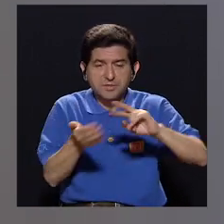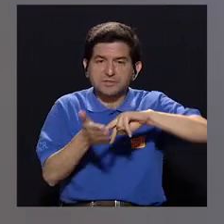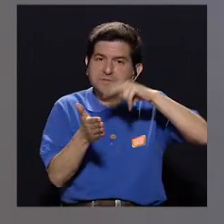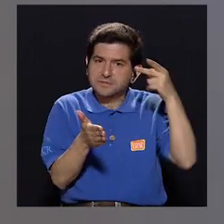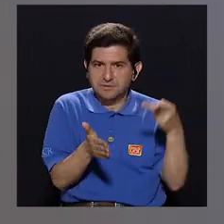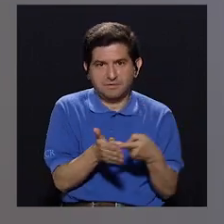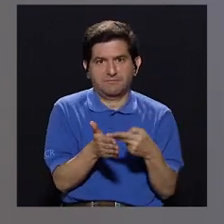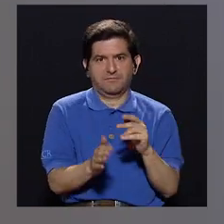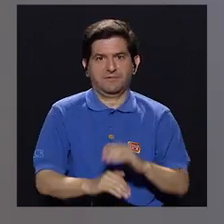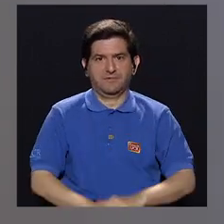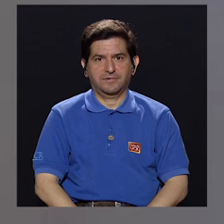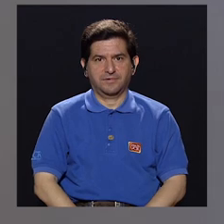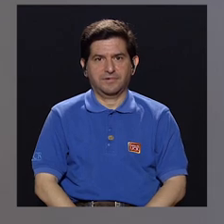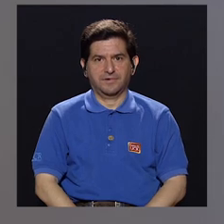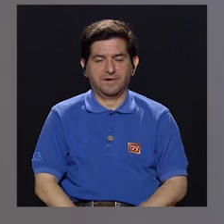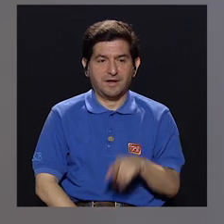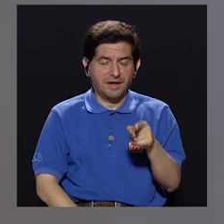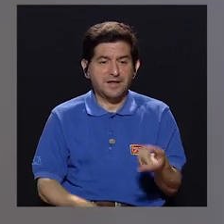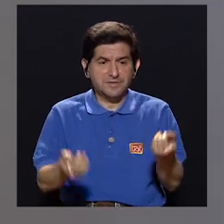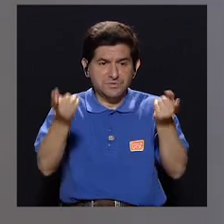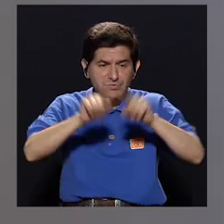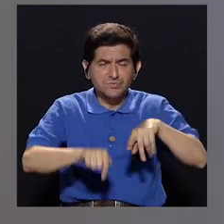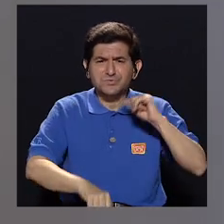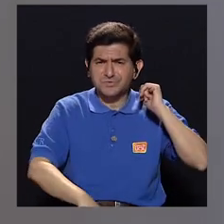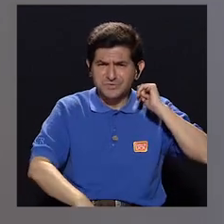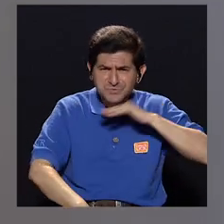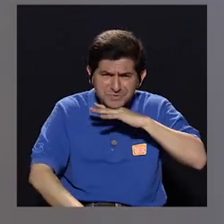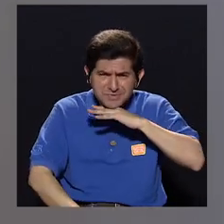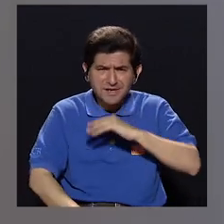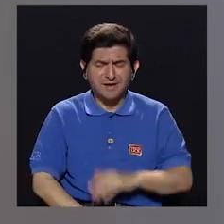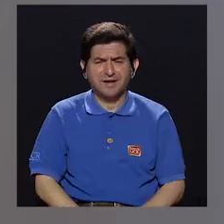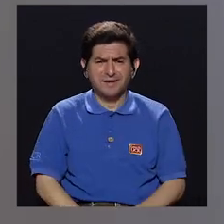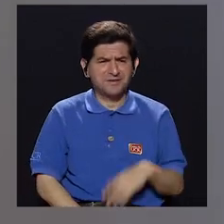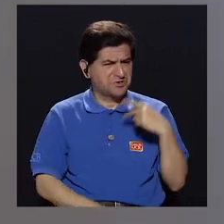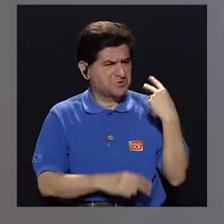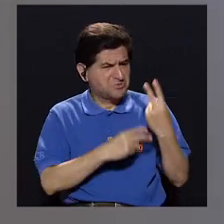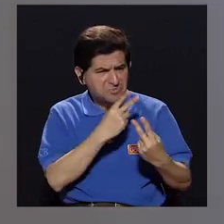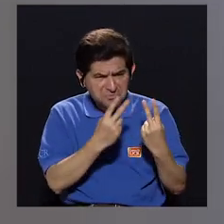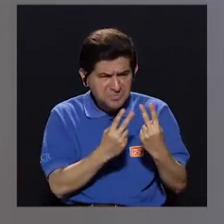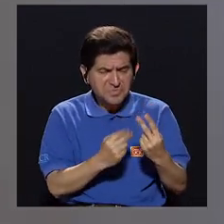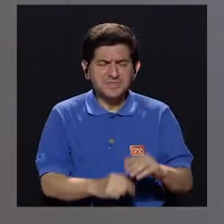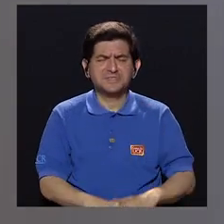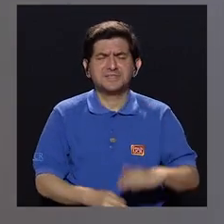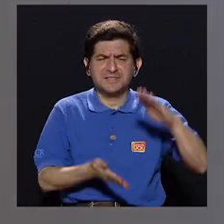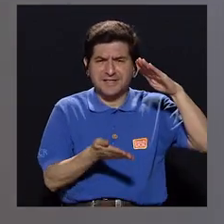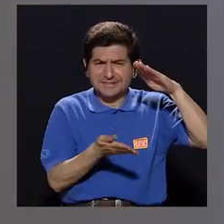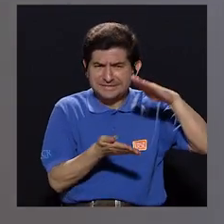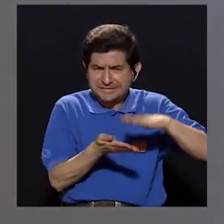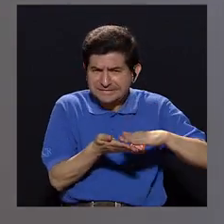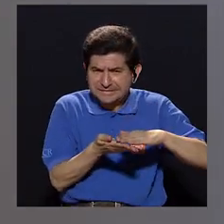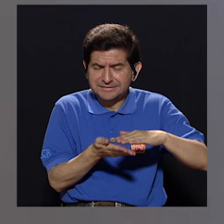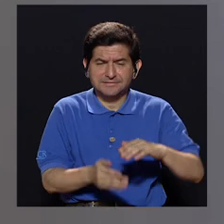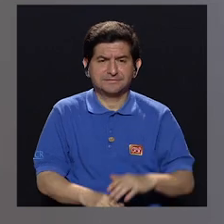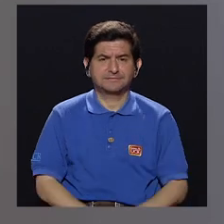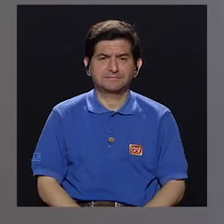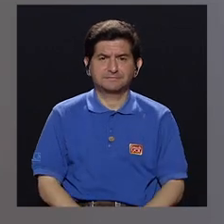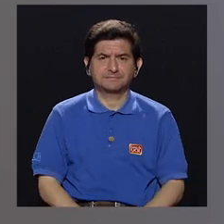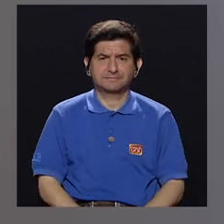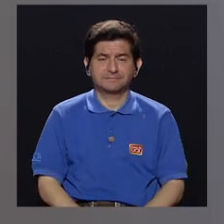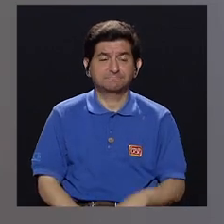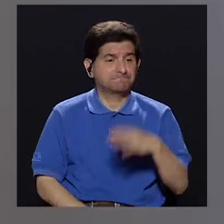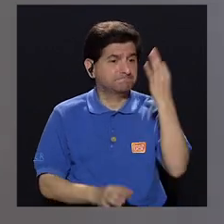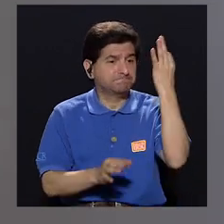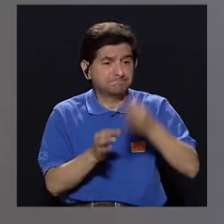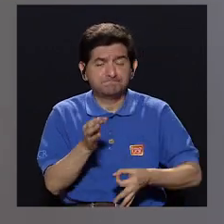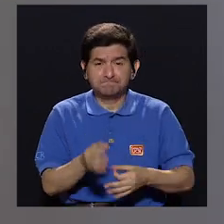quiere decir que que son eventos raros sea que la visitación es rara es baja y y